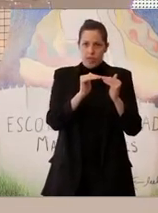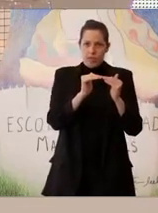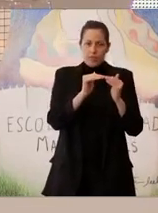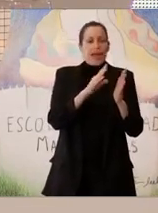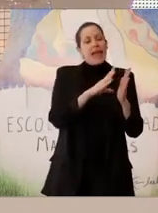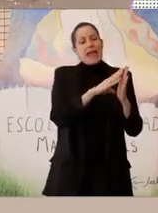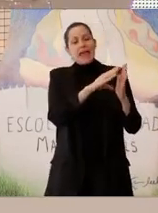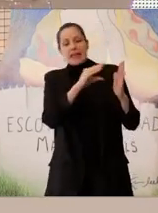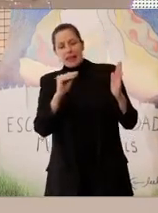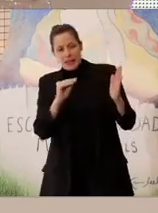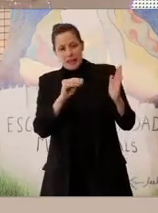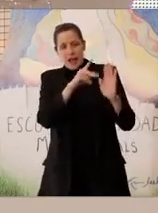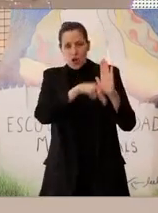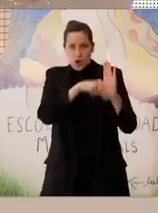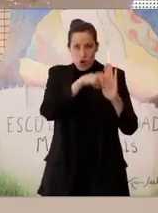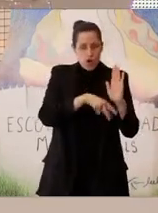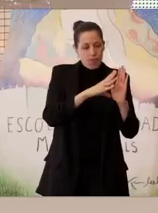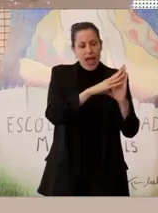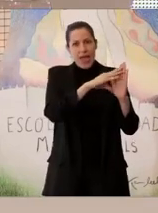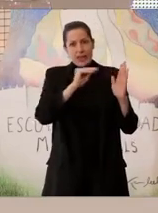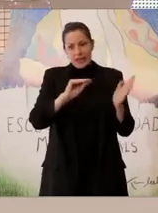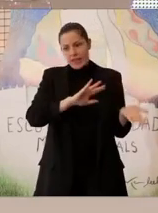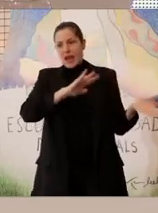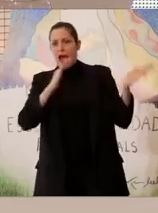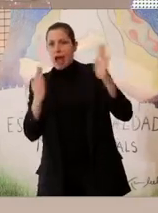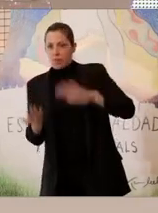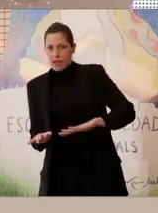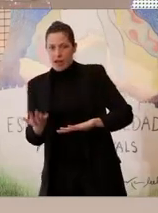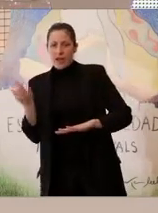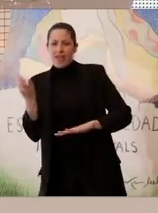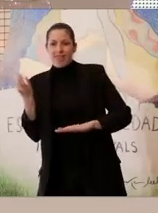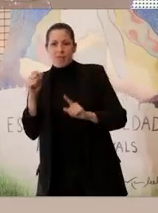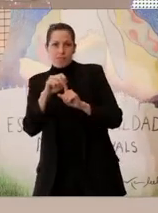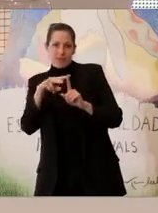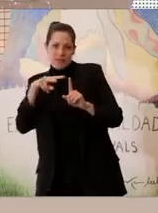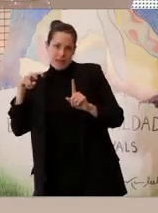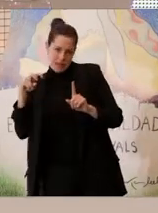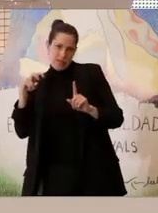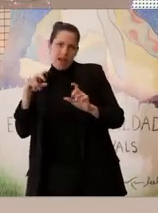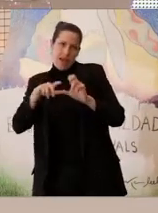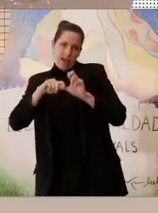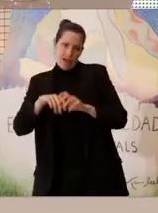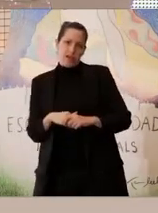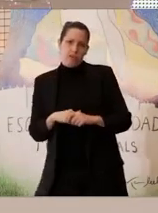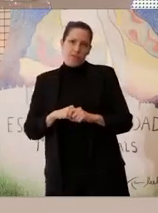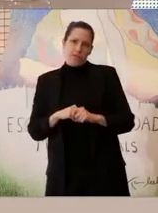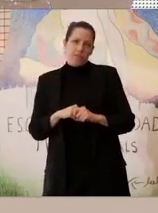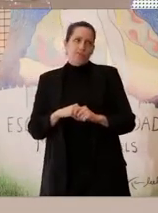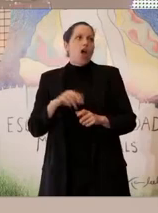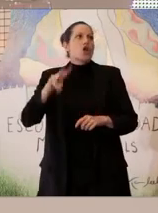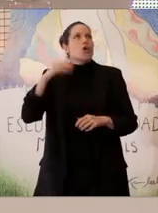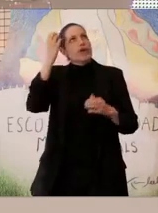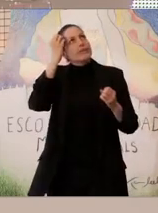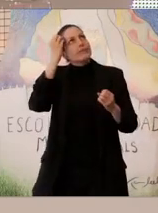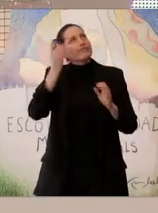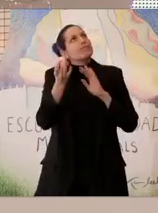tendrá que realizar respetando el principio de igualdad. Y eso es una perspectiva de género, que no es una invención, porque bueno, ahora estamos hablando de perspectiva de